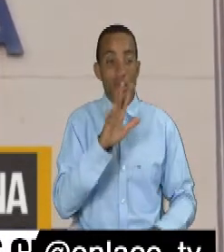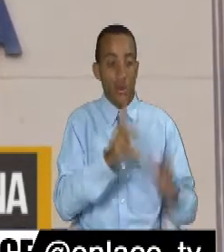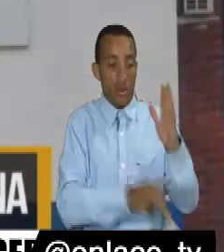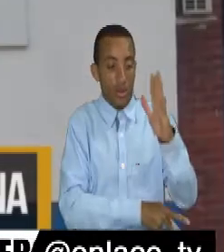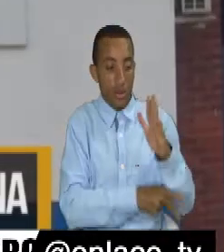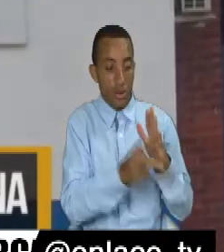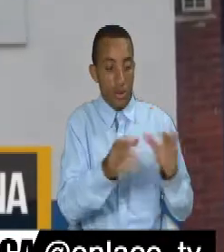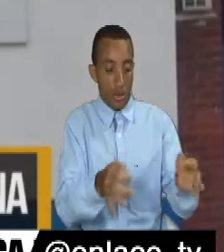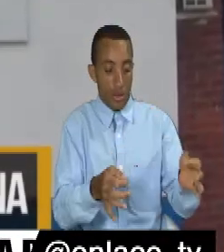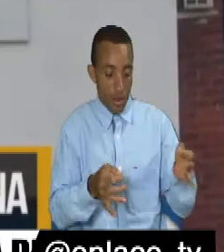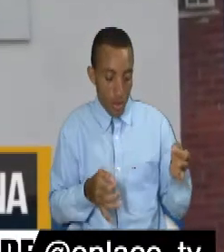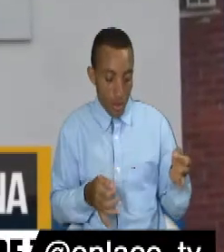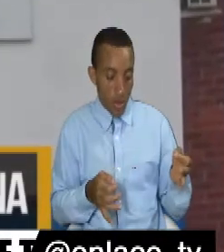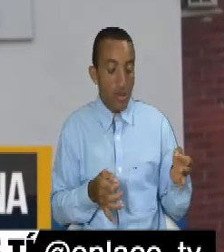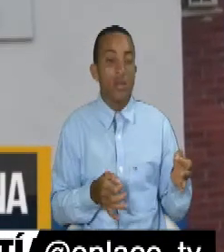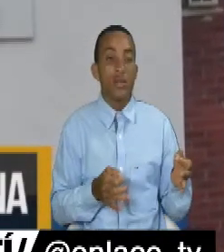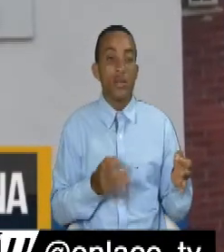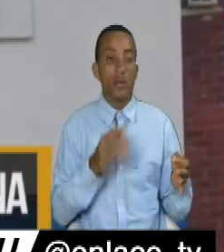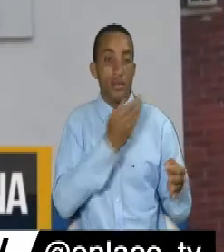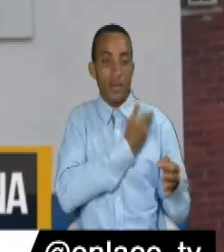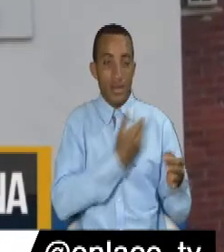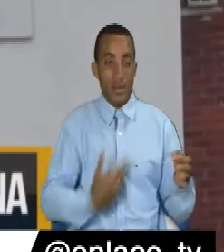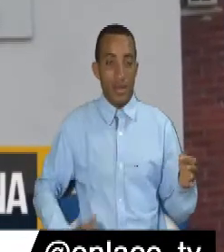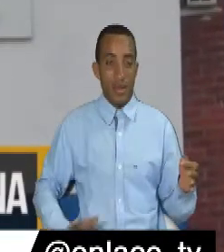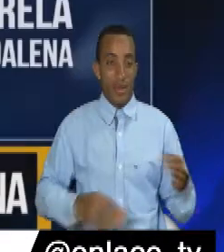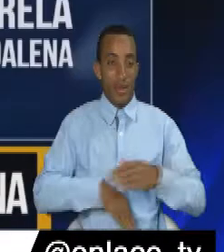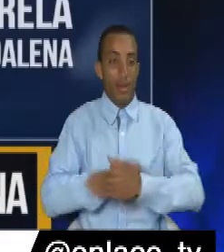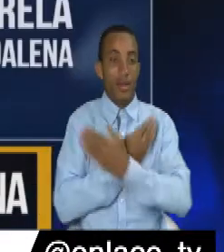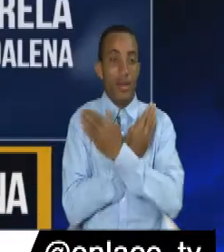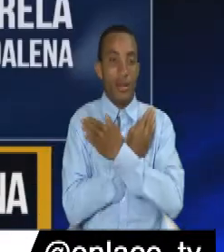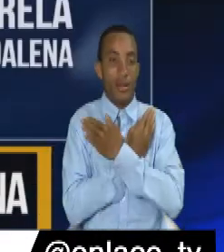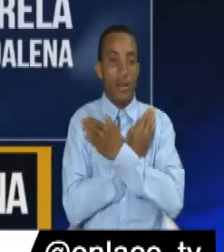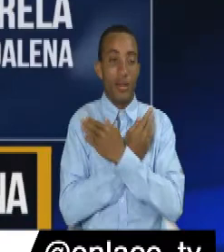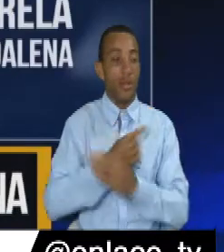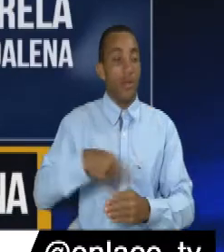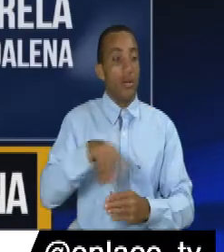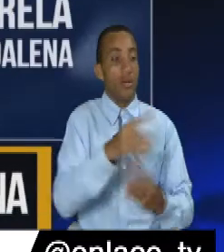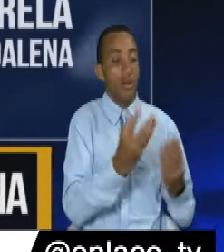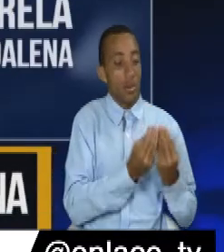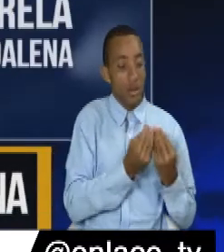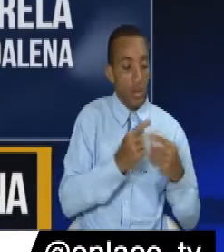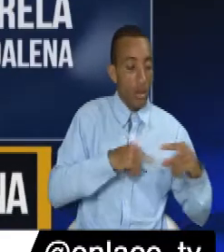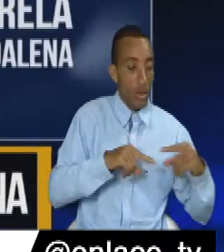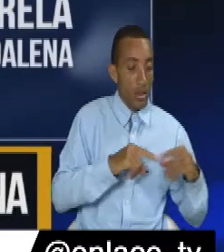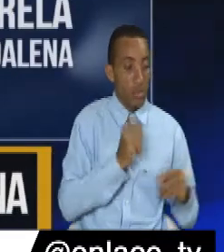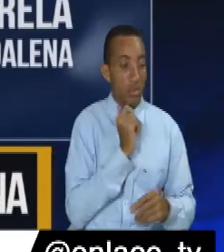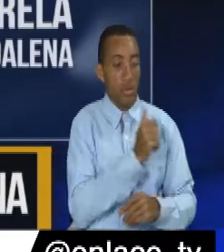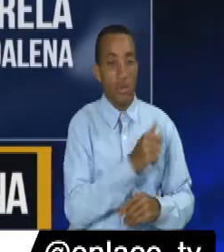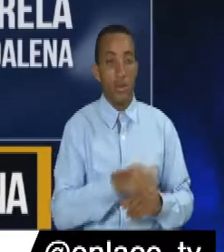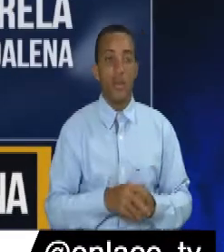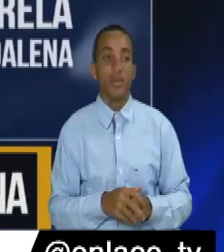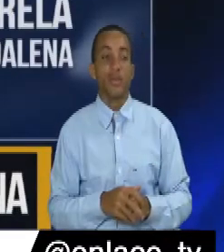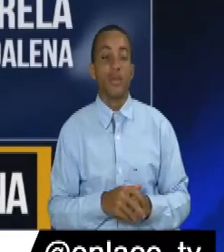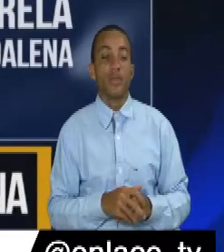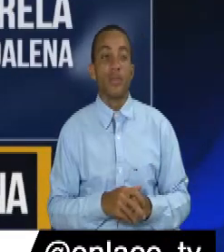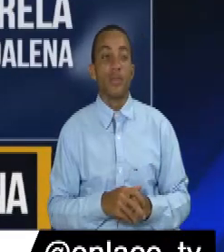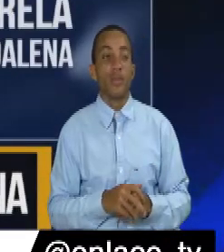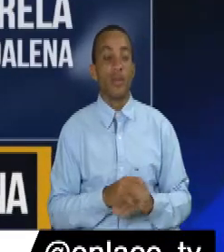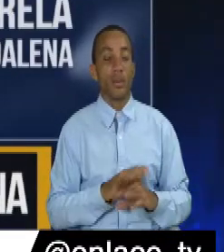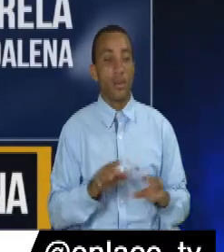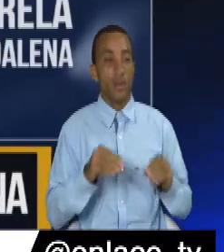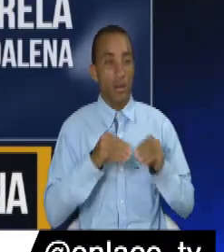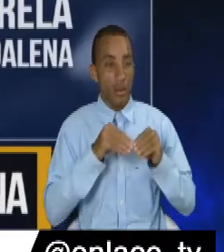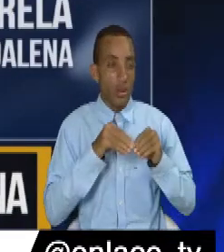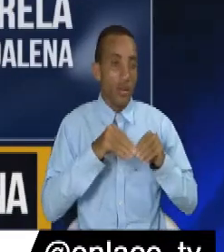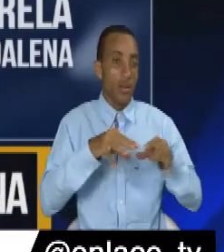de la República a consideración de la Junta Directiva. Y uno de los temas más importantes que tiene la entidad, y yo creo que se ha divulgado